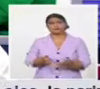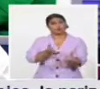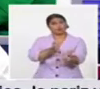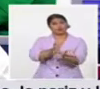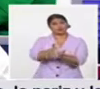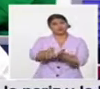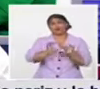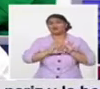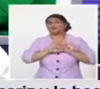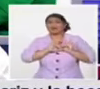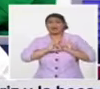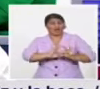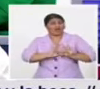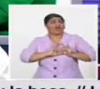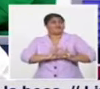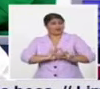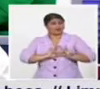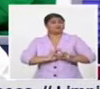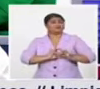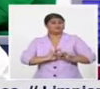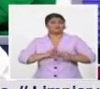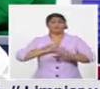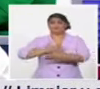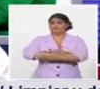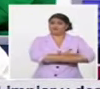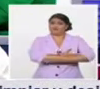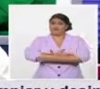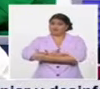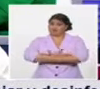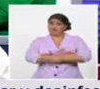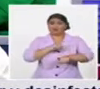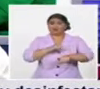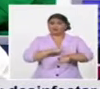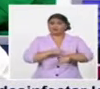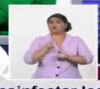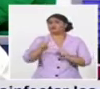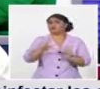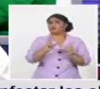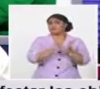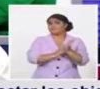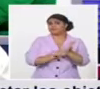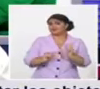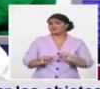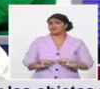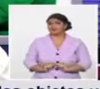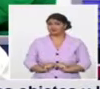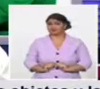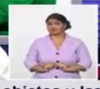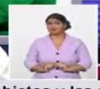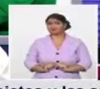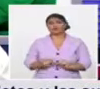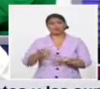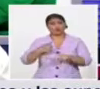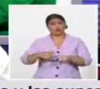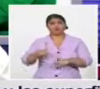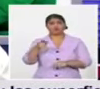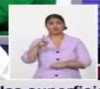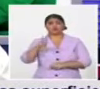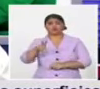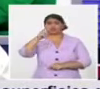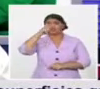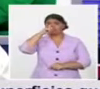el lactante de 2 meses con comorbilidades que ya se conoce, la adolescente de 12 años de edad, y